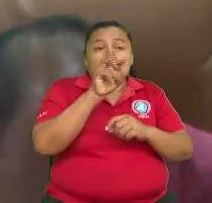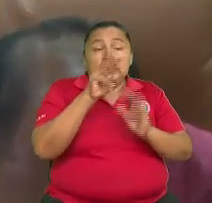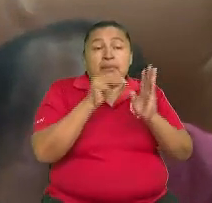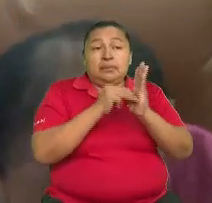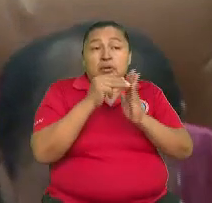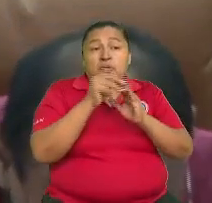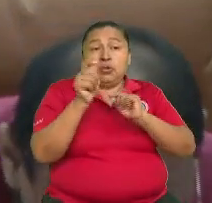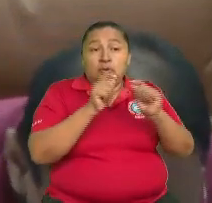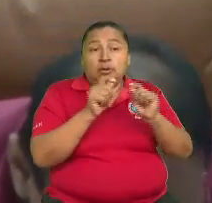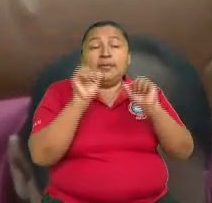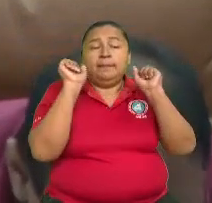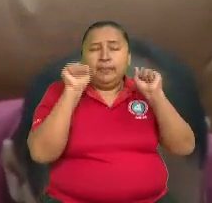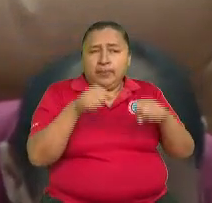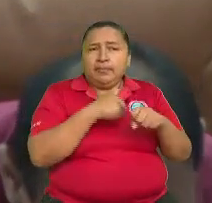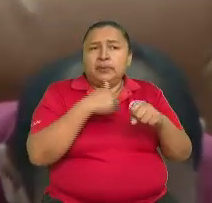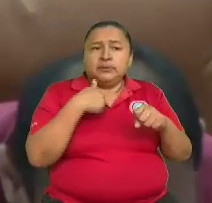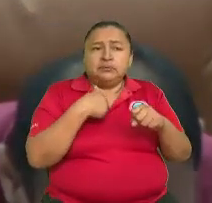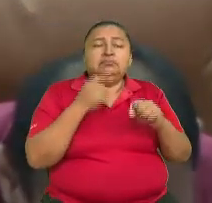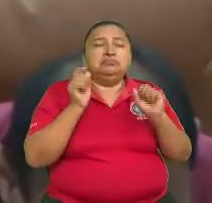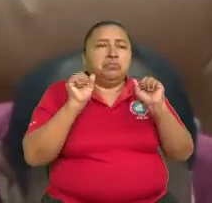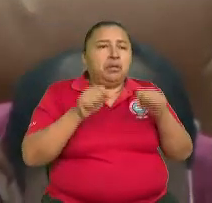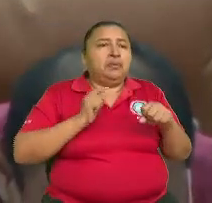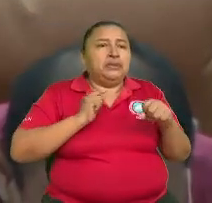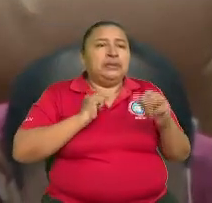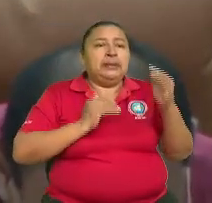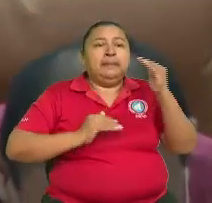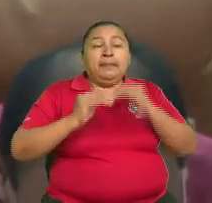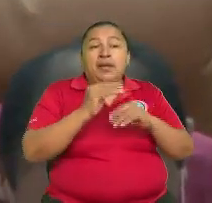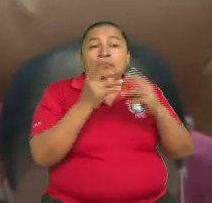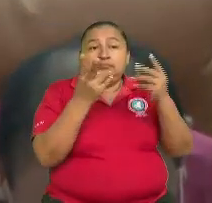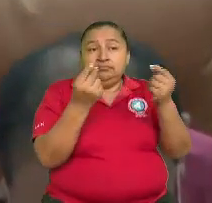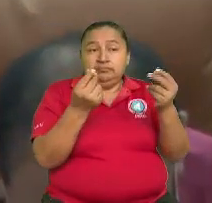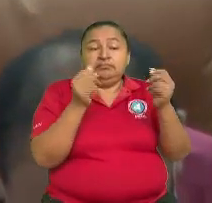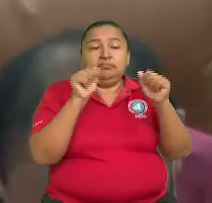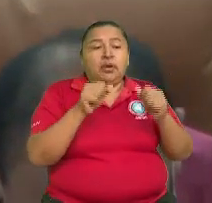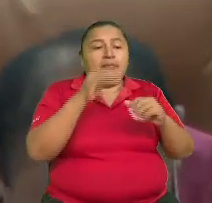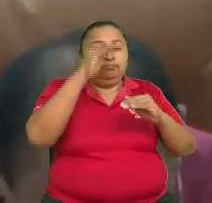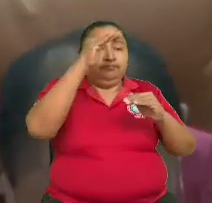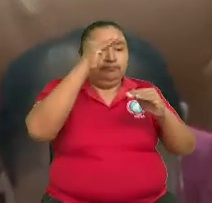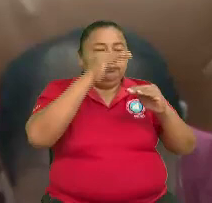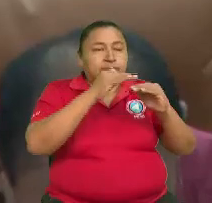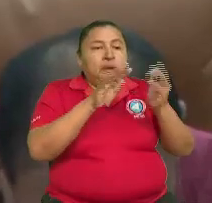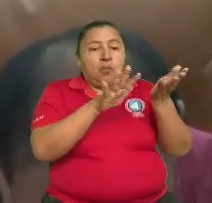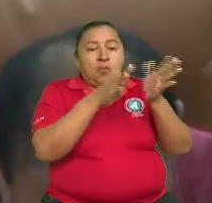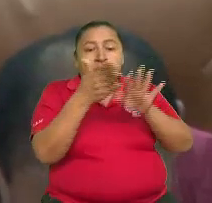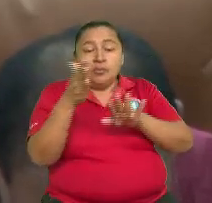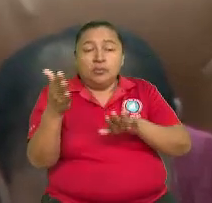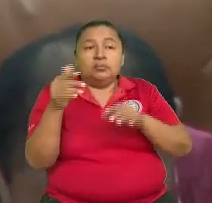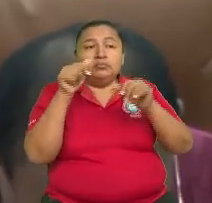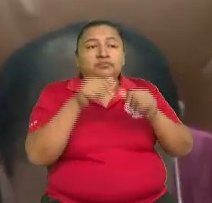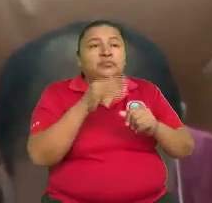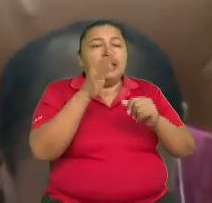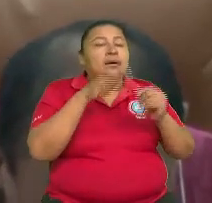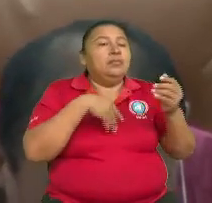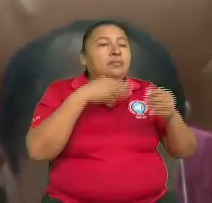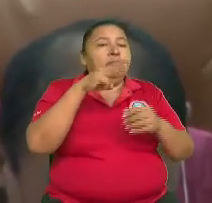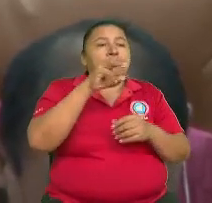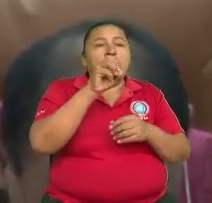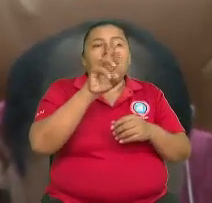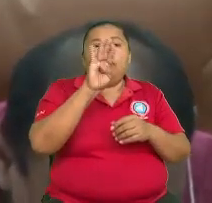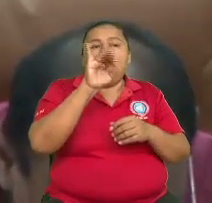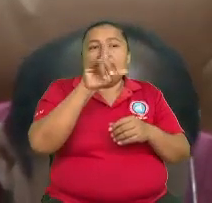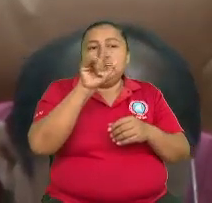de dólares, vamos a tener más recursos para reducir la mortalidad y la morbilidad